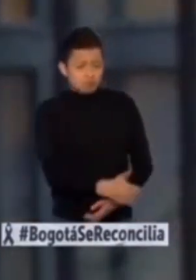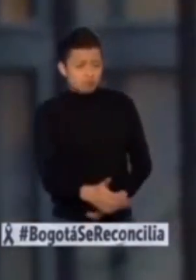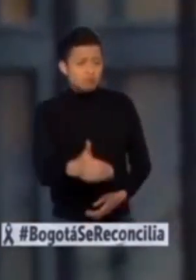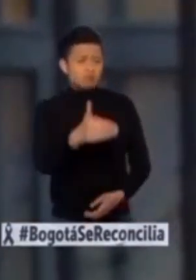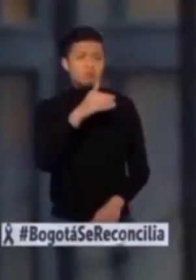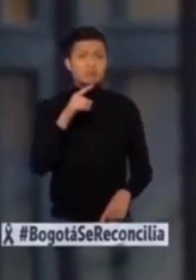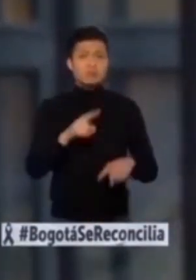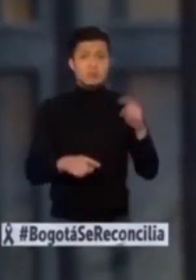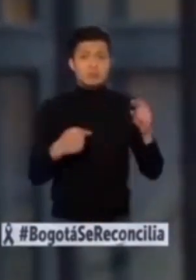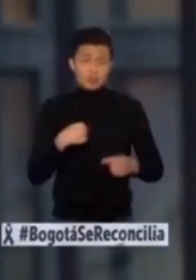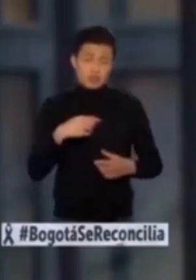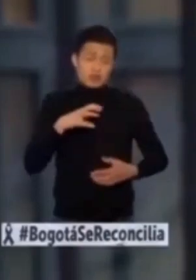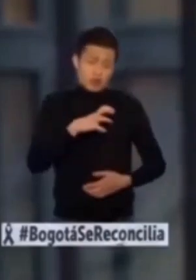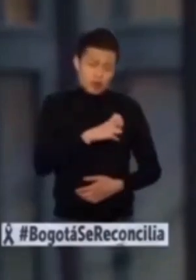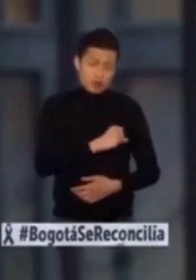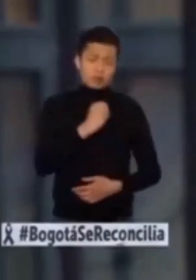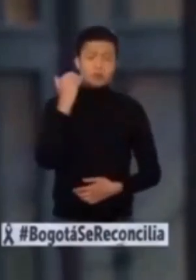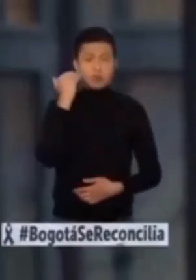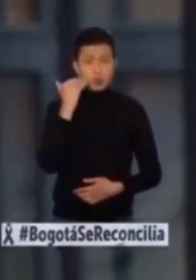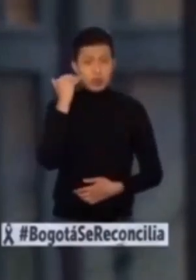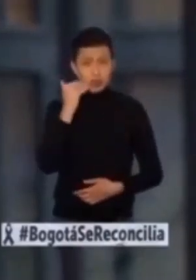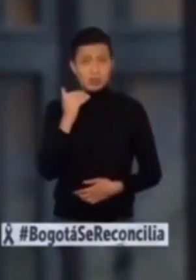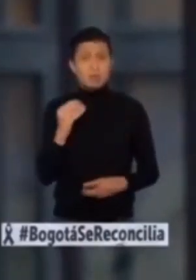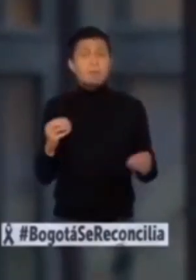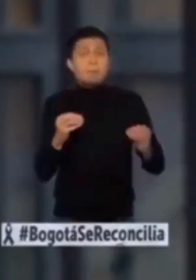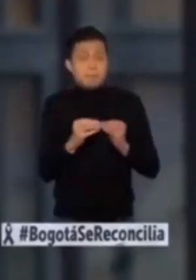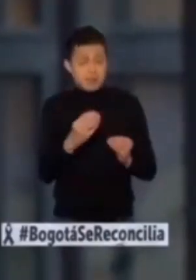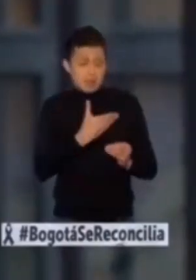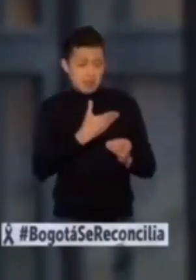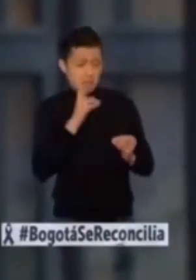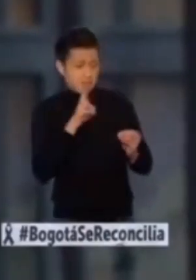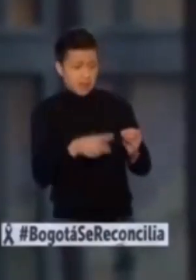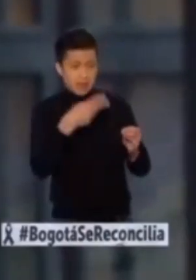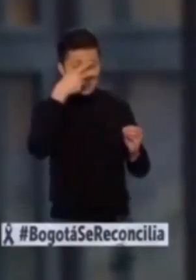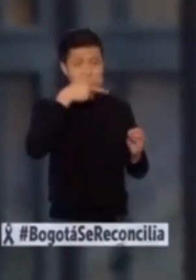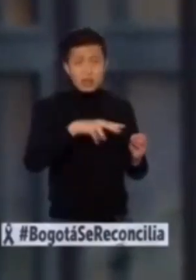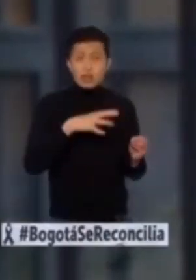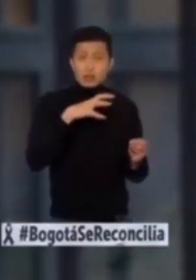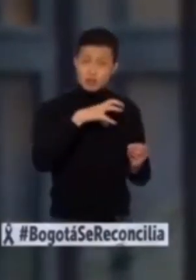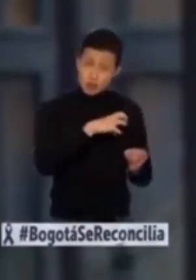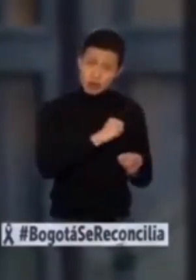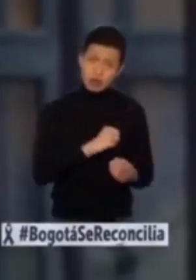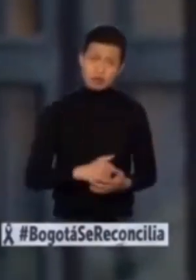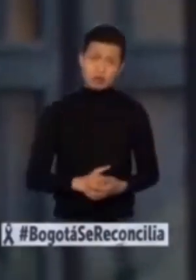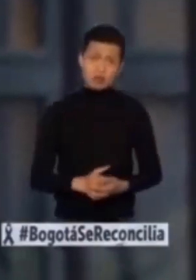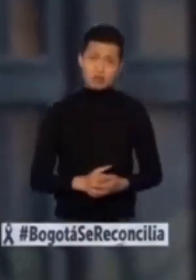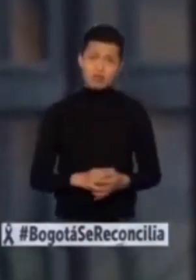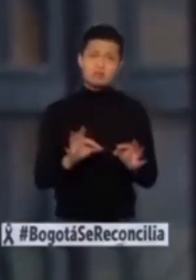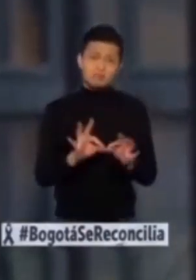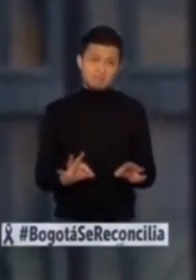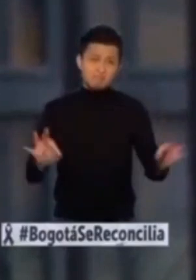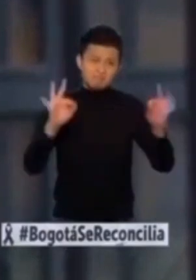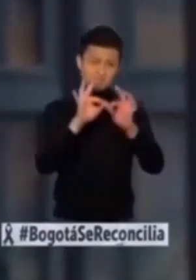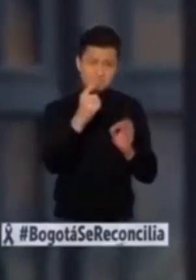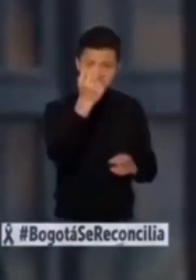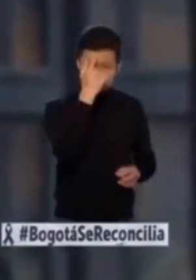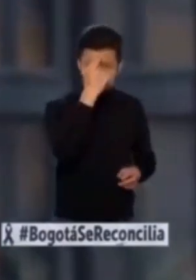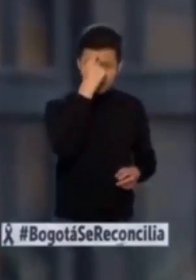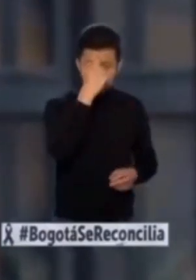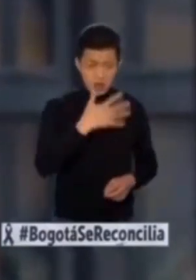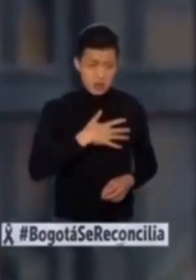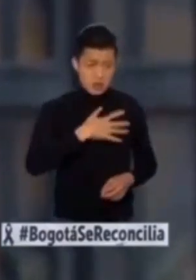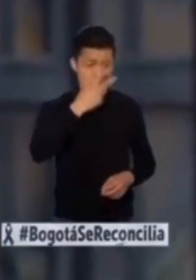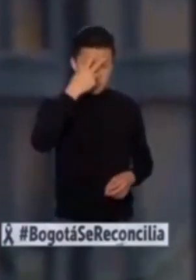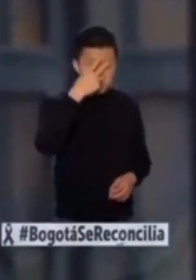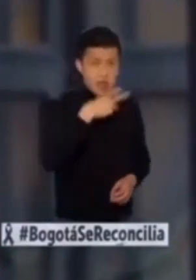solo como mujer, mi dolor también es como madre. También quiero que tengan en cuenta que mi hijo queda huérfano